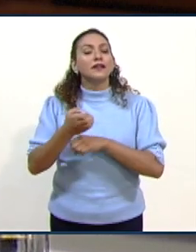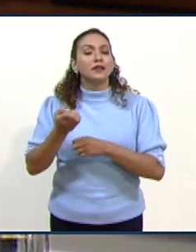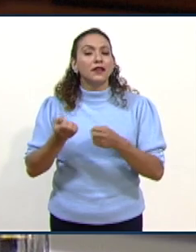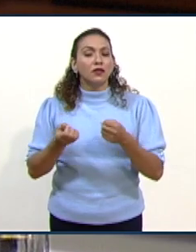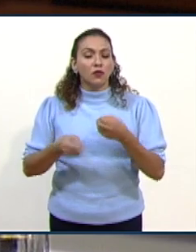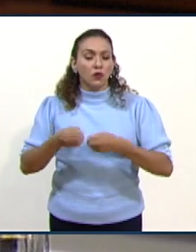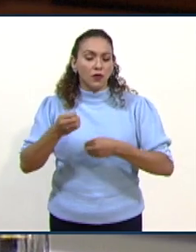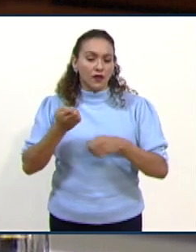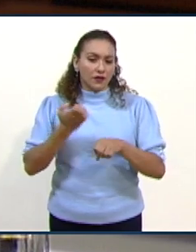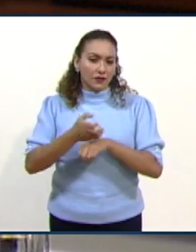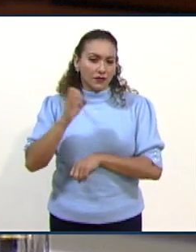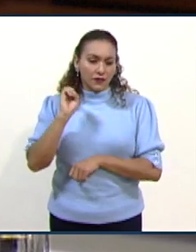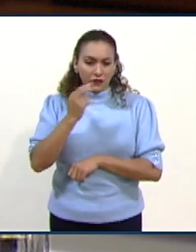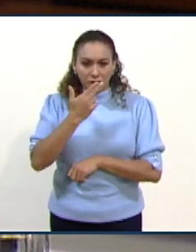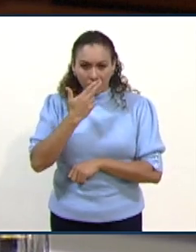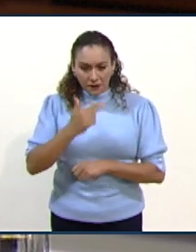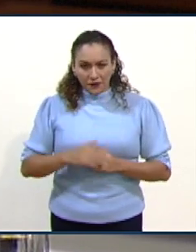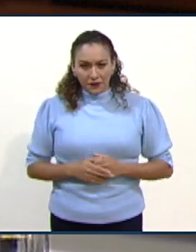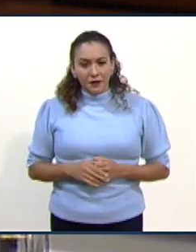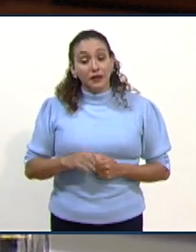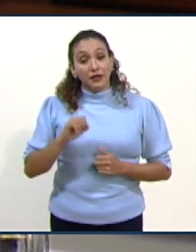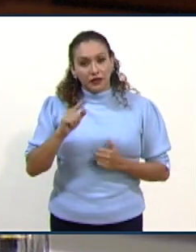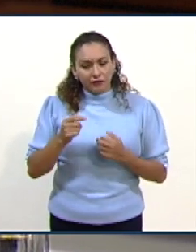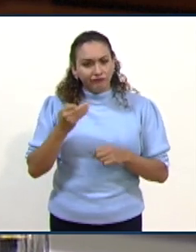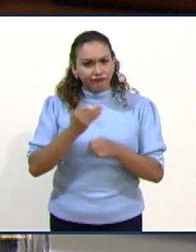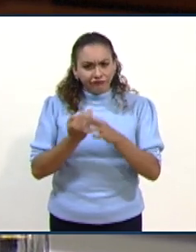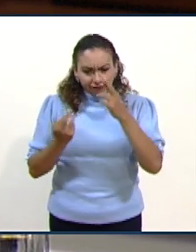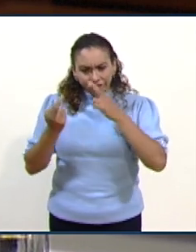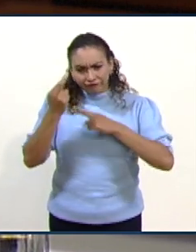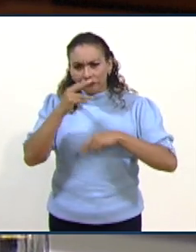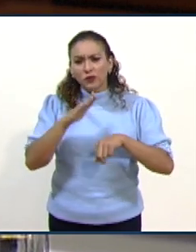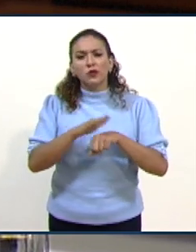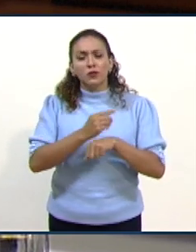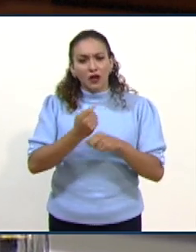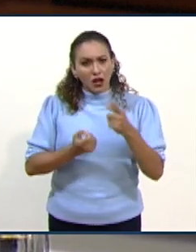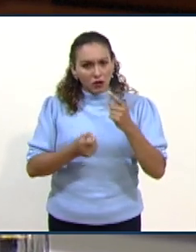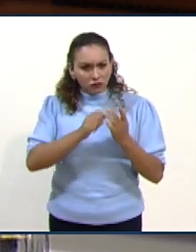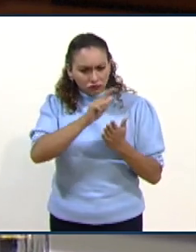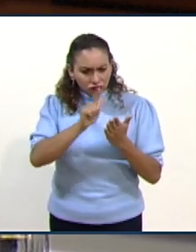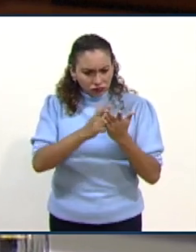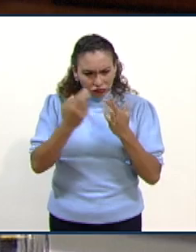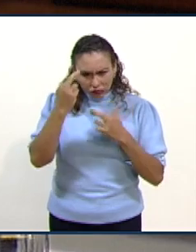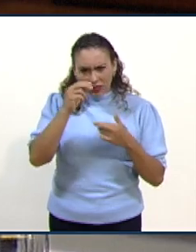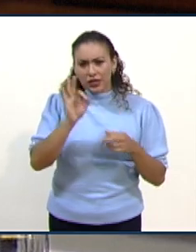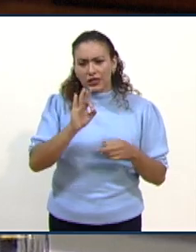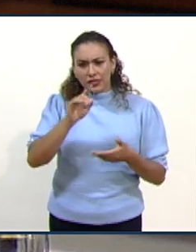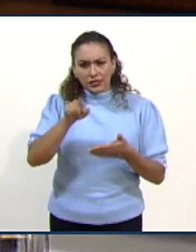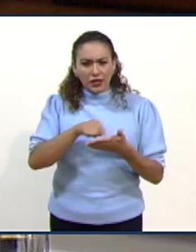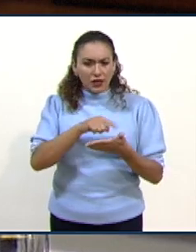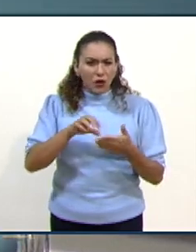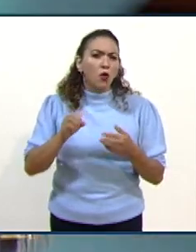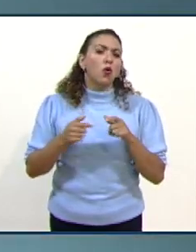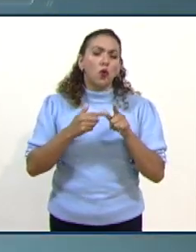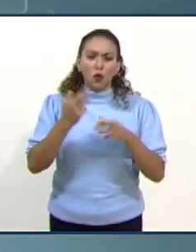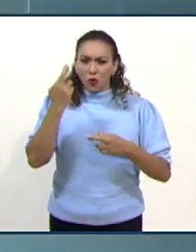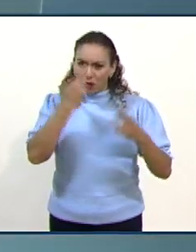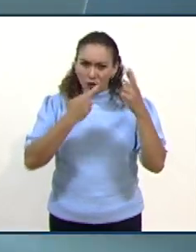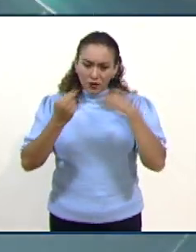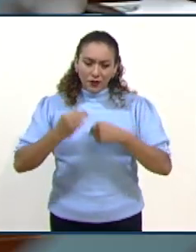Administrativa de Chihuahua también son cuestionadas bajo conceptos de invalidez similares a los de la acción.